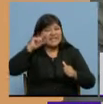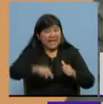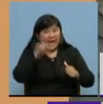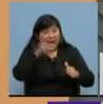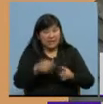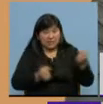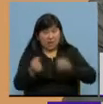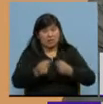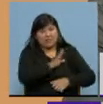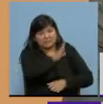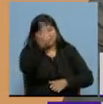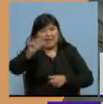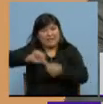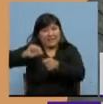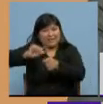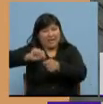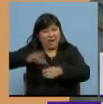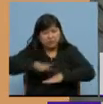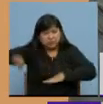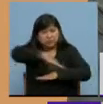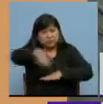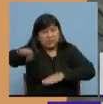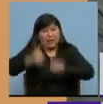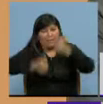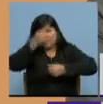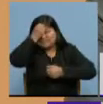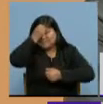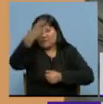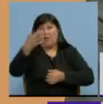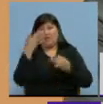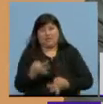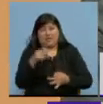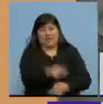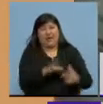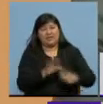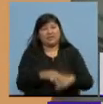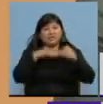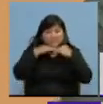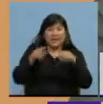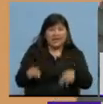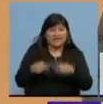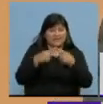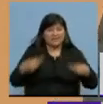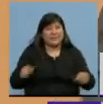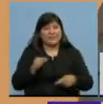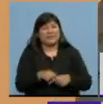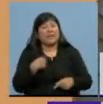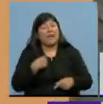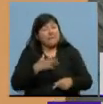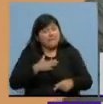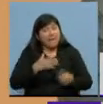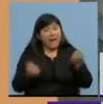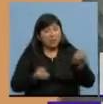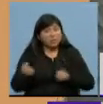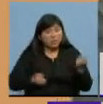en Termas, y en el auto mío particular, con un detalle debido al tiempo que estamos transcurriendo